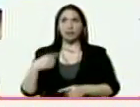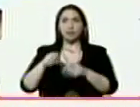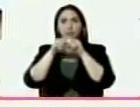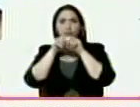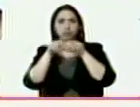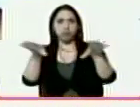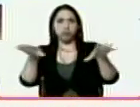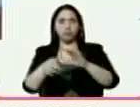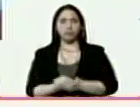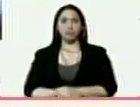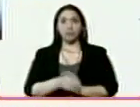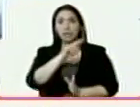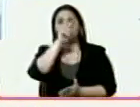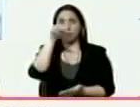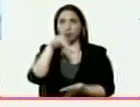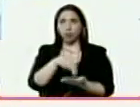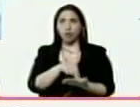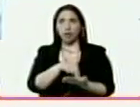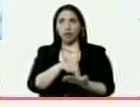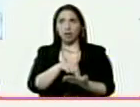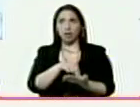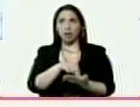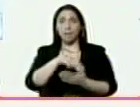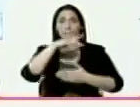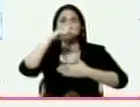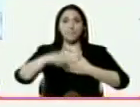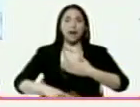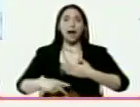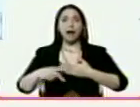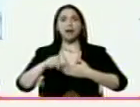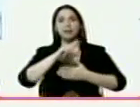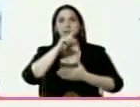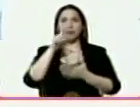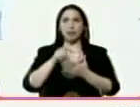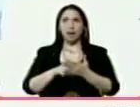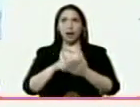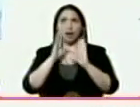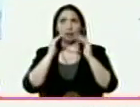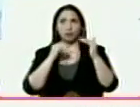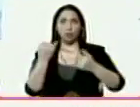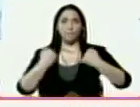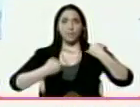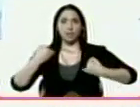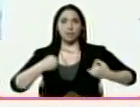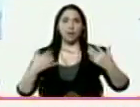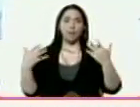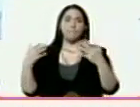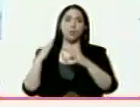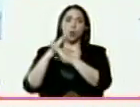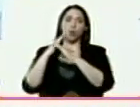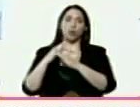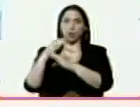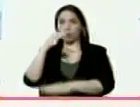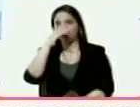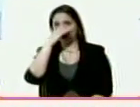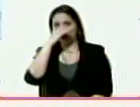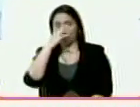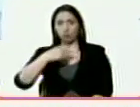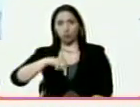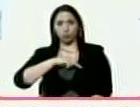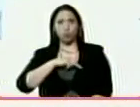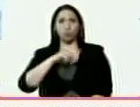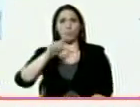despliegue a nivel nacional en el plan integral de atención a las víctimas del bloqueo criminal. Mañana nos